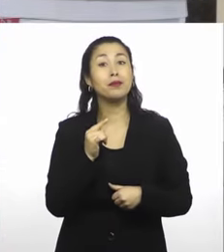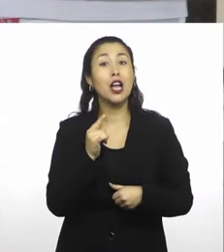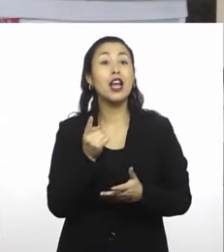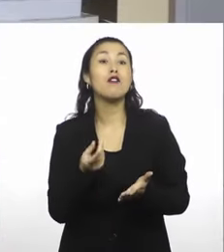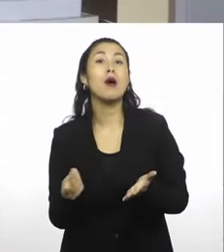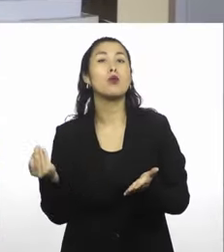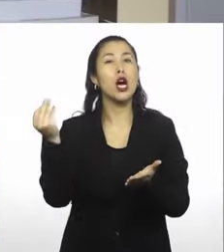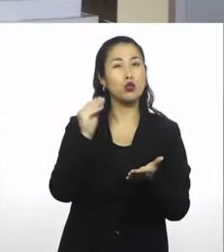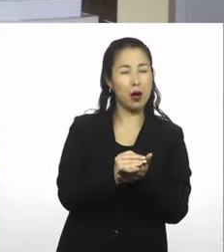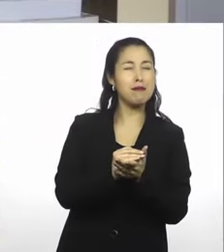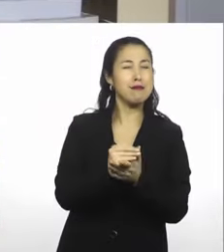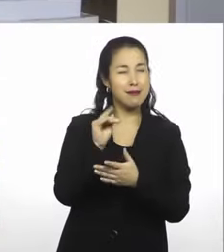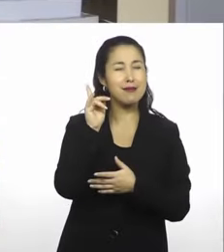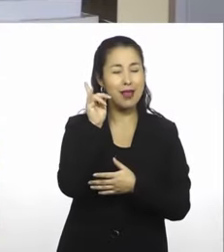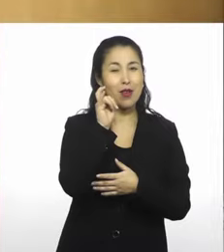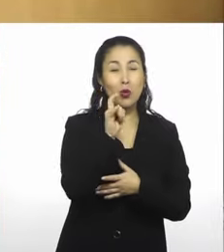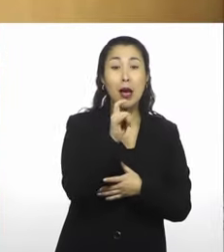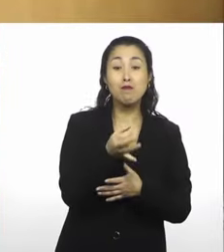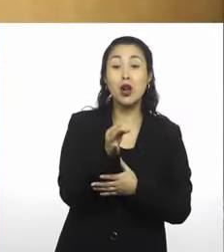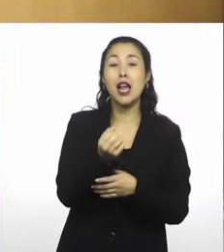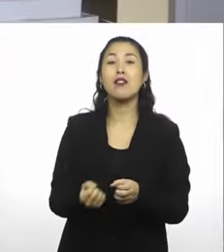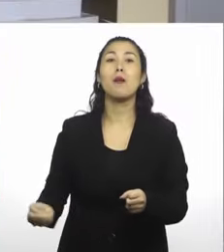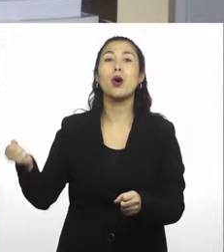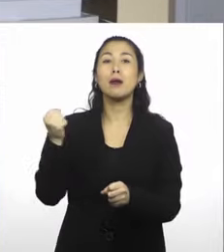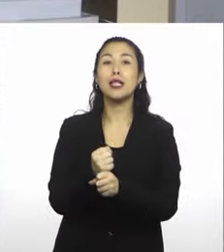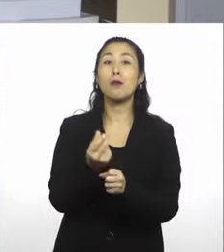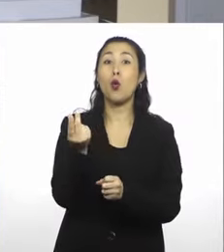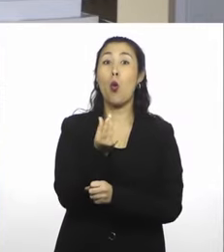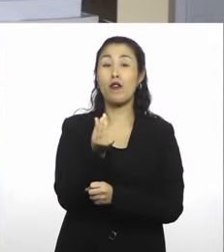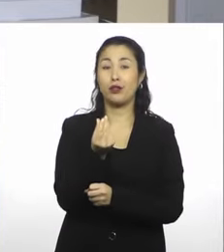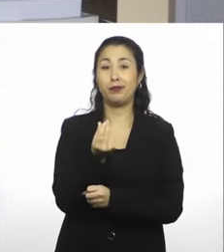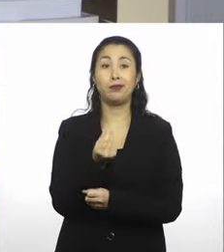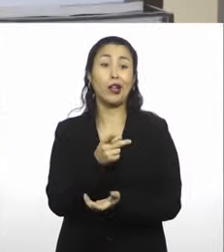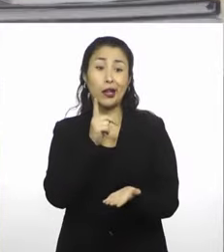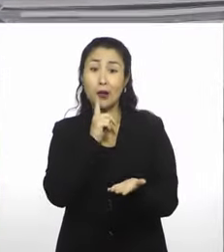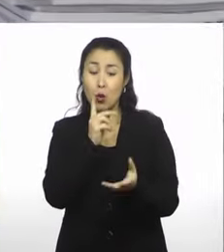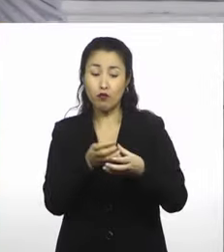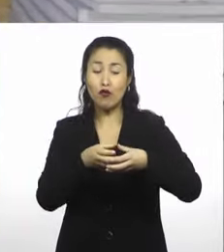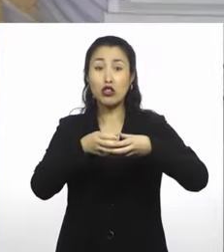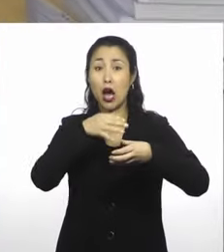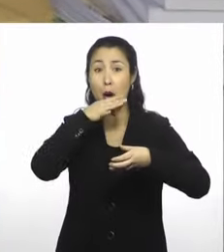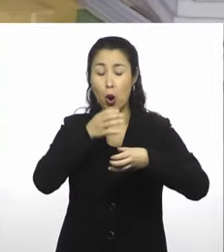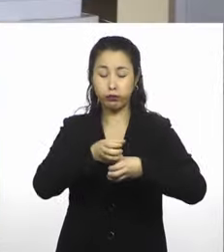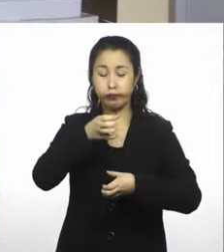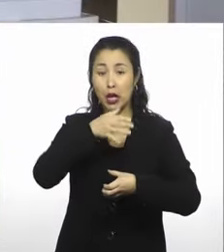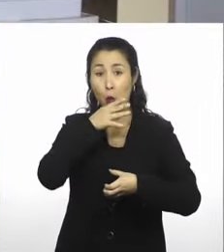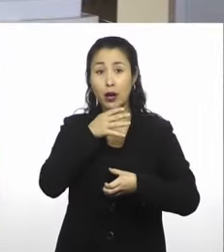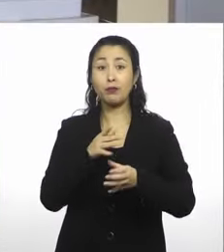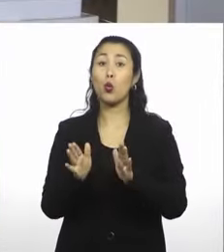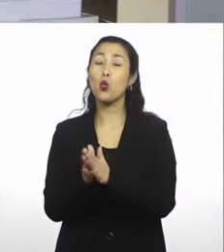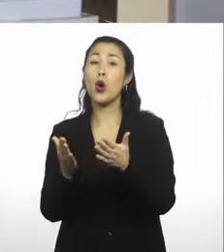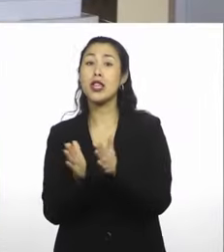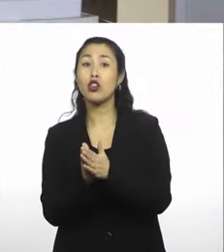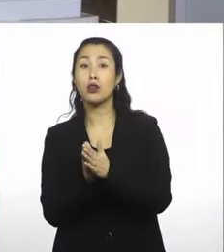de dificultad. Vamos a reemplazar la moneda por un huevo. Tenemos acá un vaso con agua, un cuaderno, una tapa